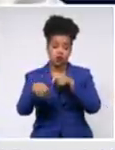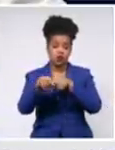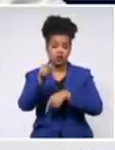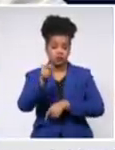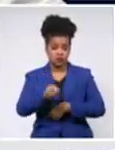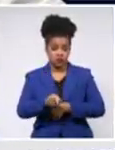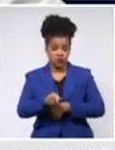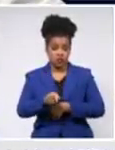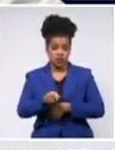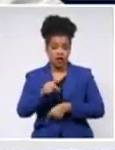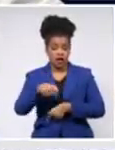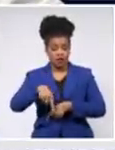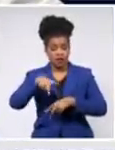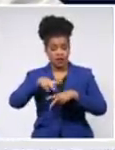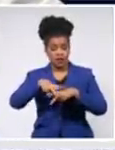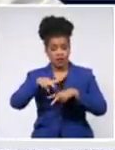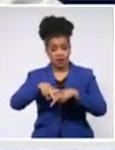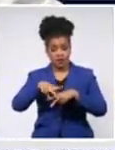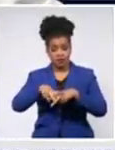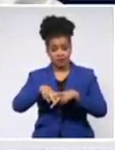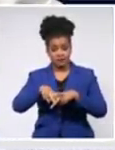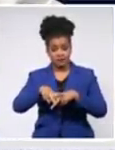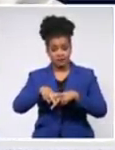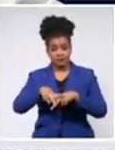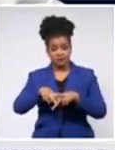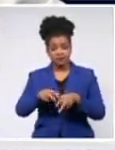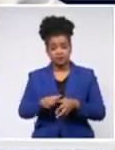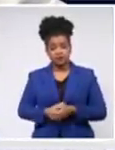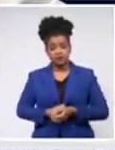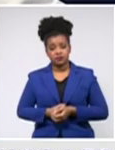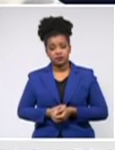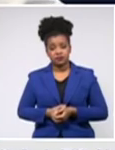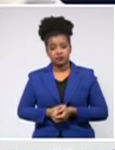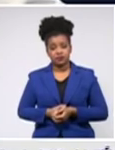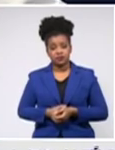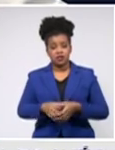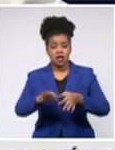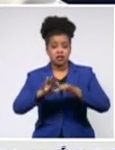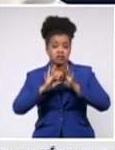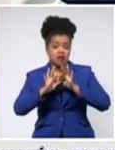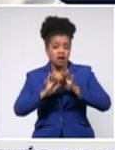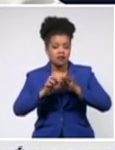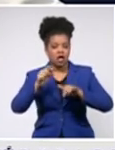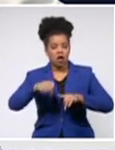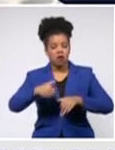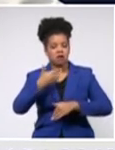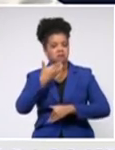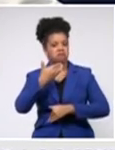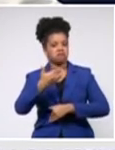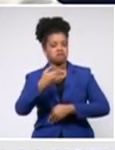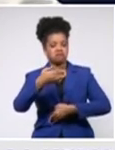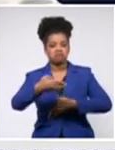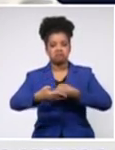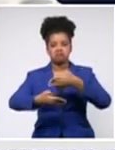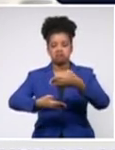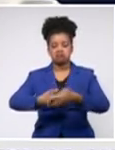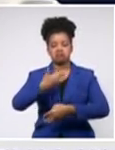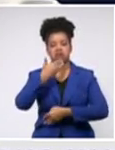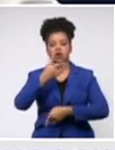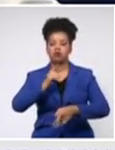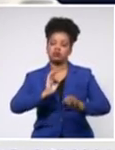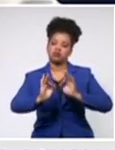aquí en La Habana pasa del estado de grave al estado de cuidado, con una evolución